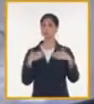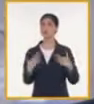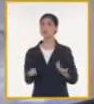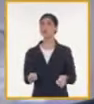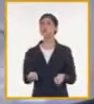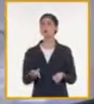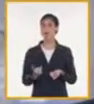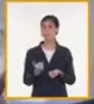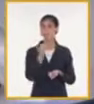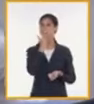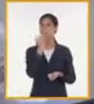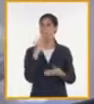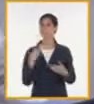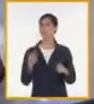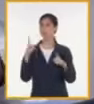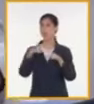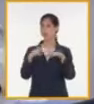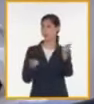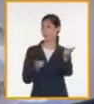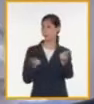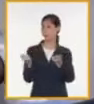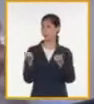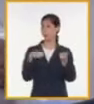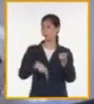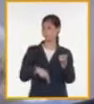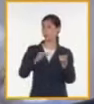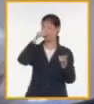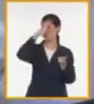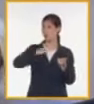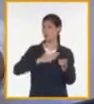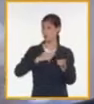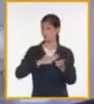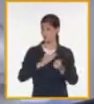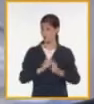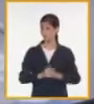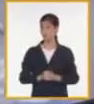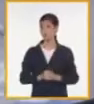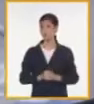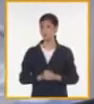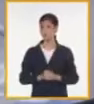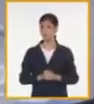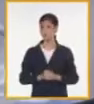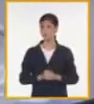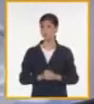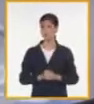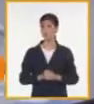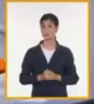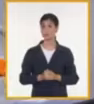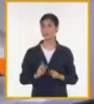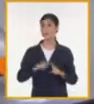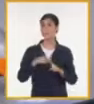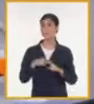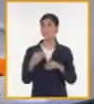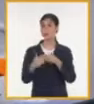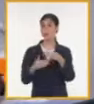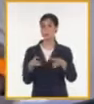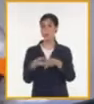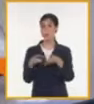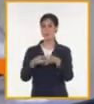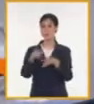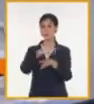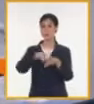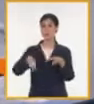el transporte público cubano eh aquí en el país los hechos de vandalismo que también se inspiran en esta